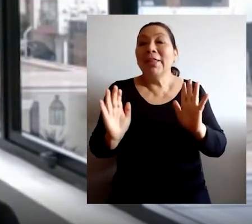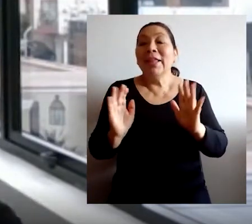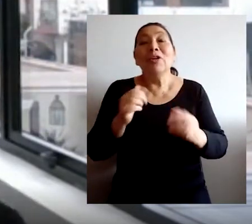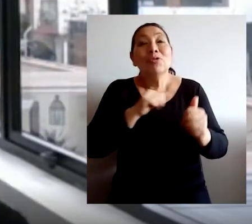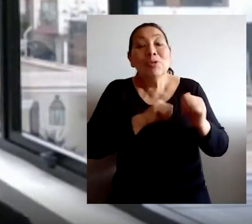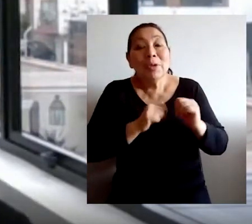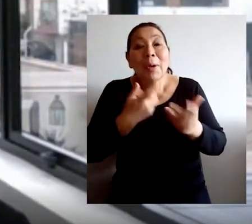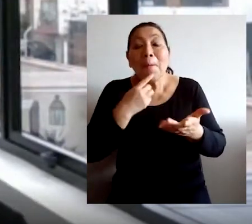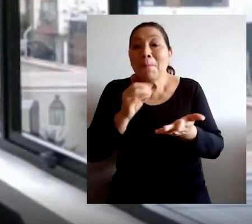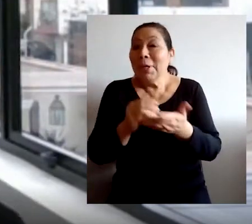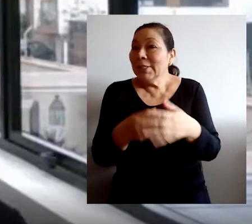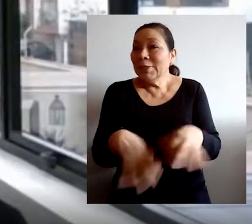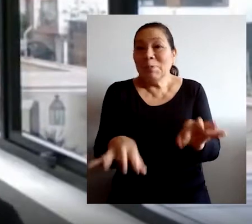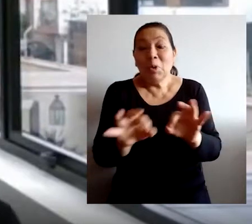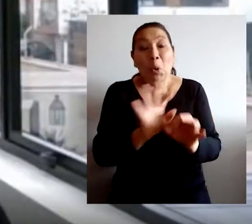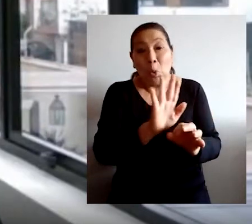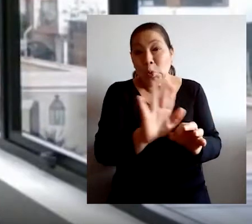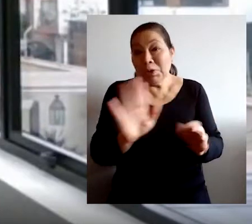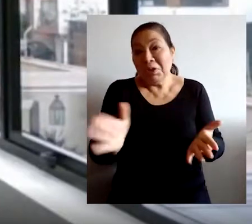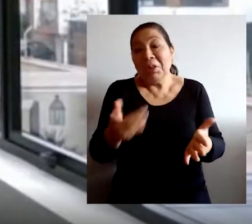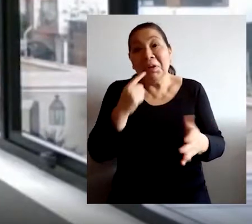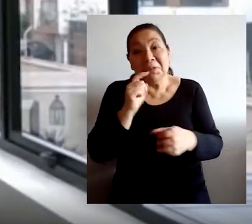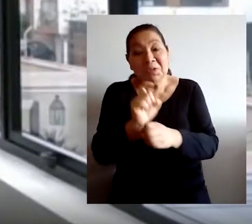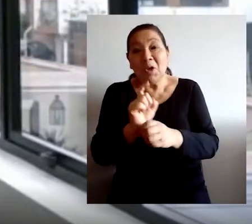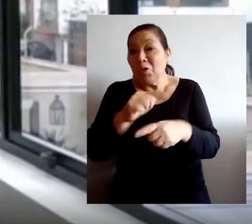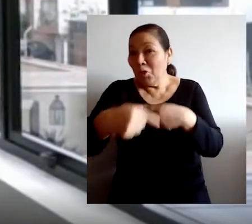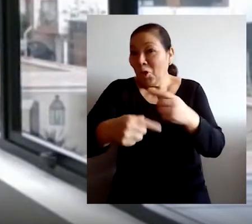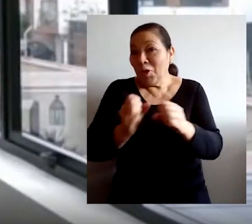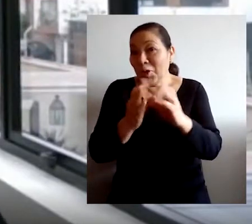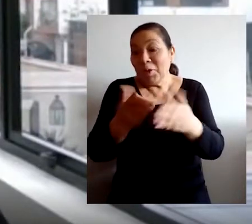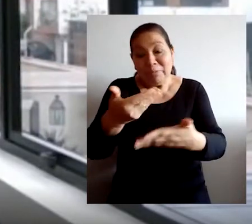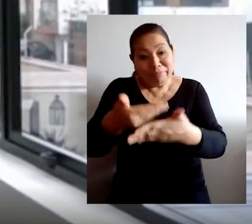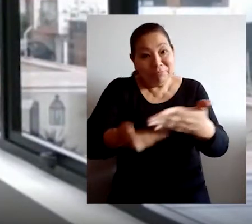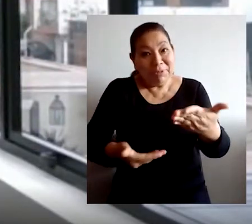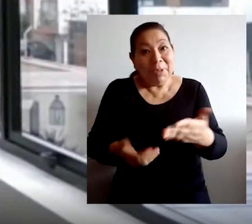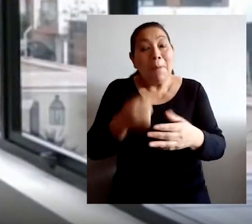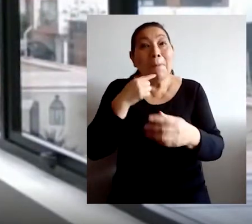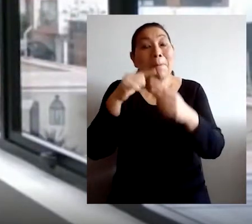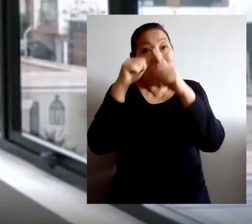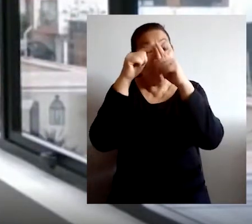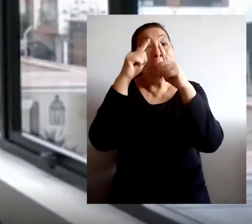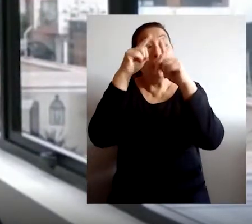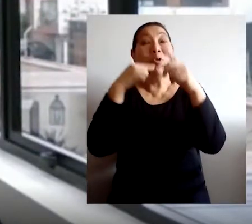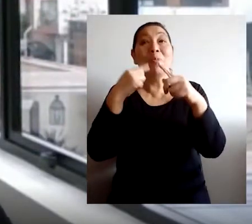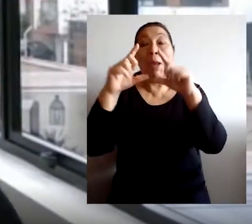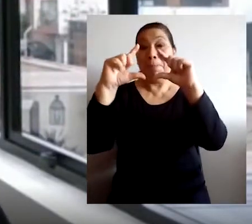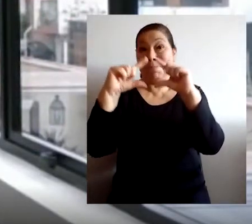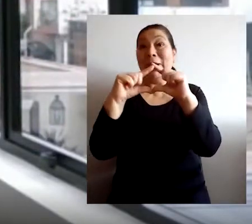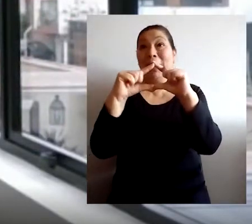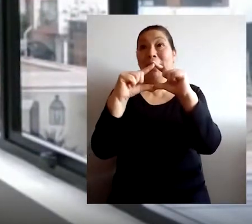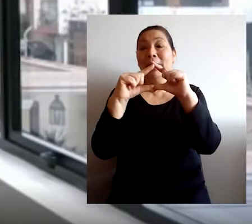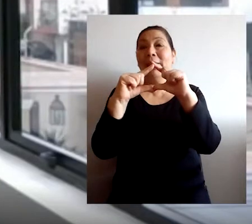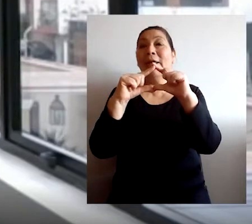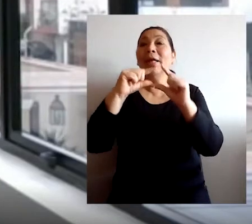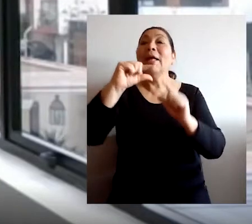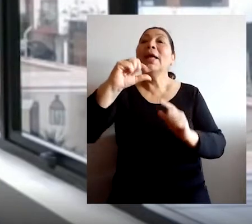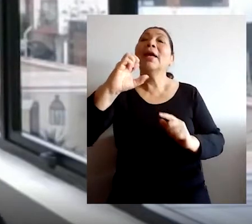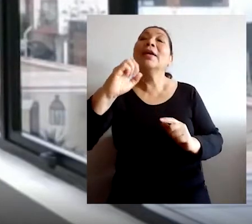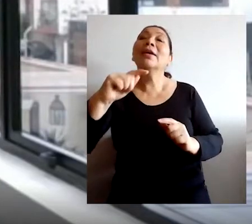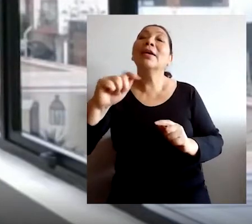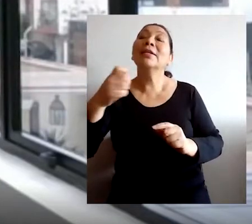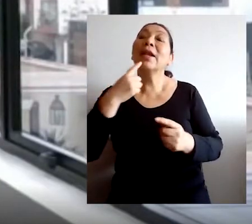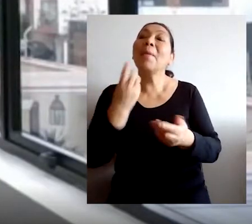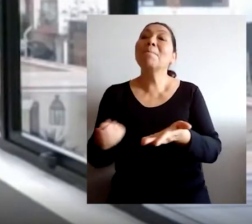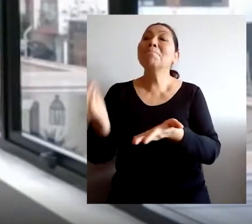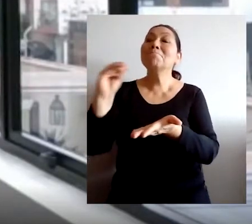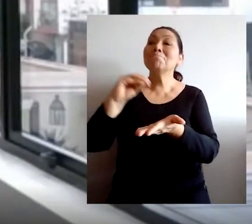Se afectaría algo tan elemental que ustedes lo enseñan todos los días en su sentencia, que es la pirámide de Kelsen. ¿Cómo alterar eso? Si a